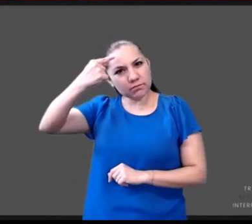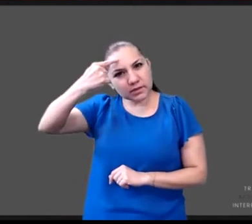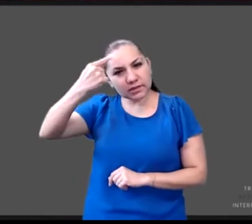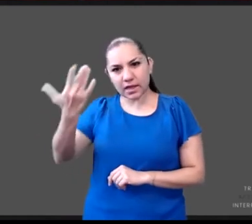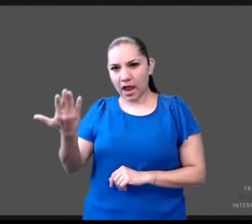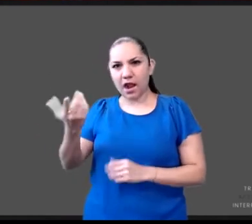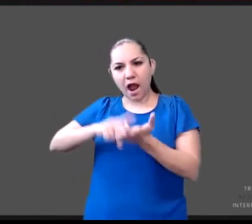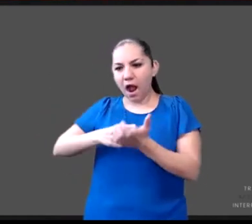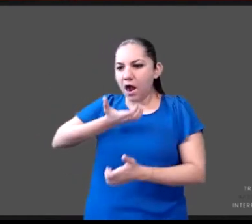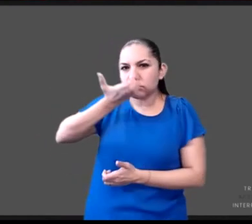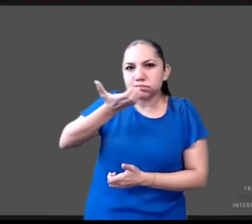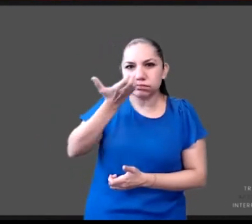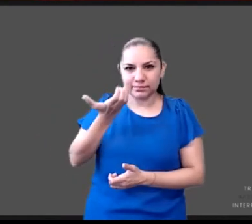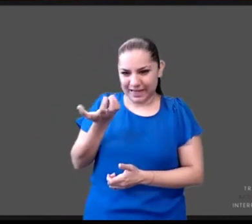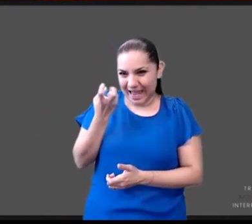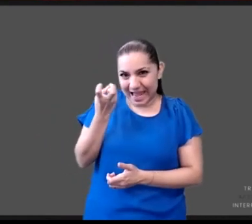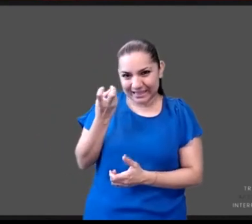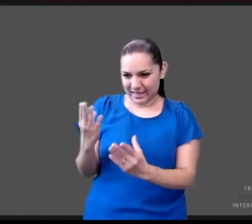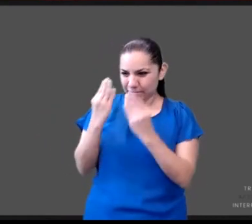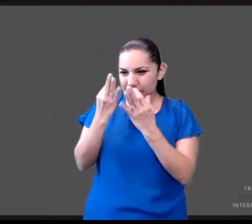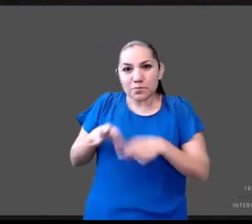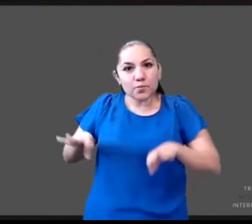desde la propia casa. Y creo que en ese sentido,